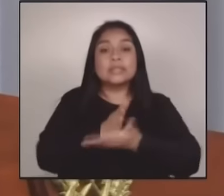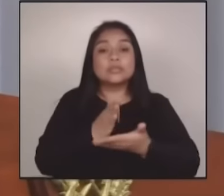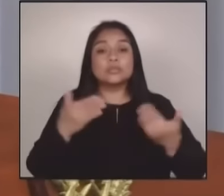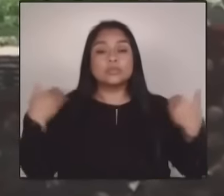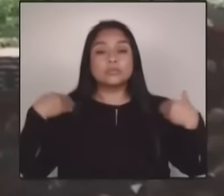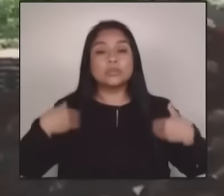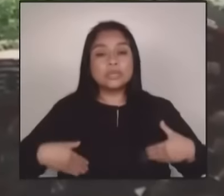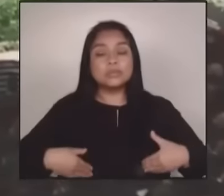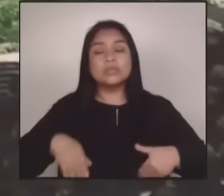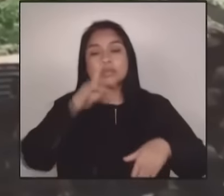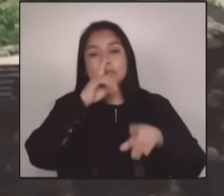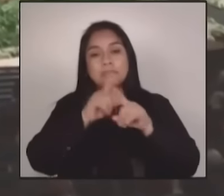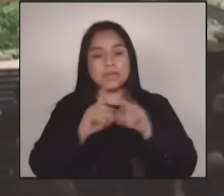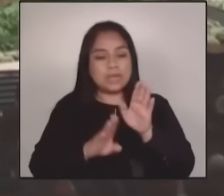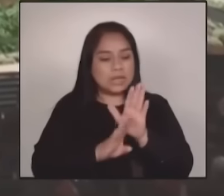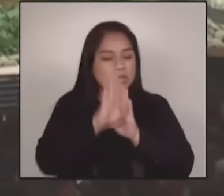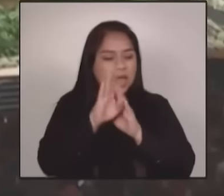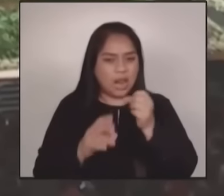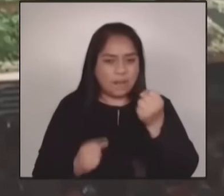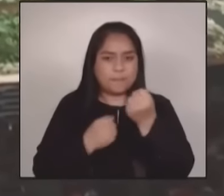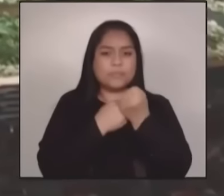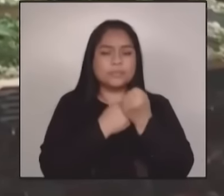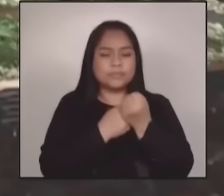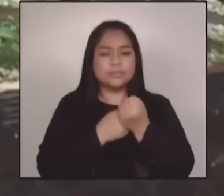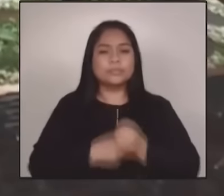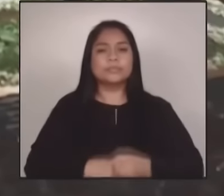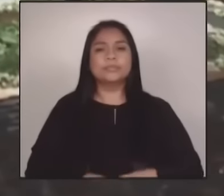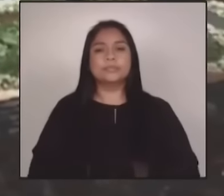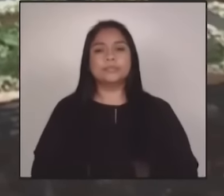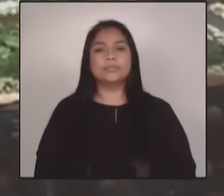al desarrollo sostenible.